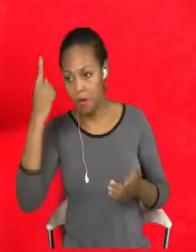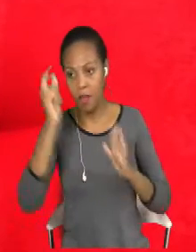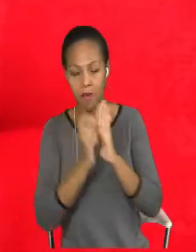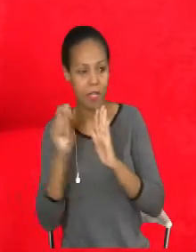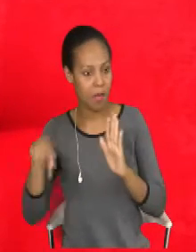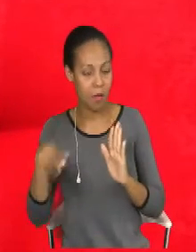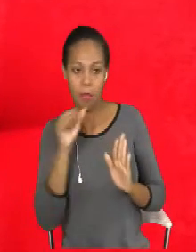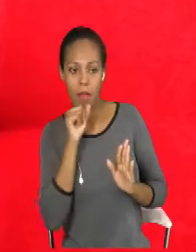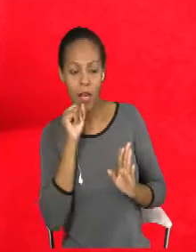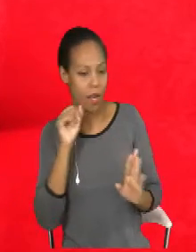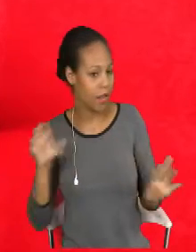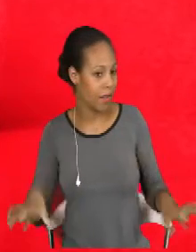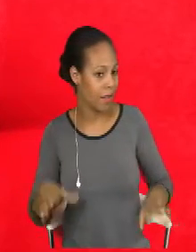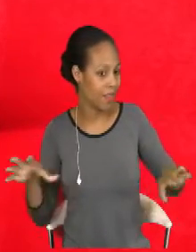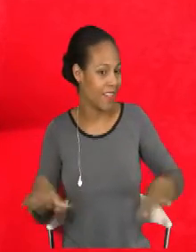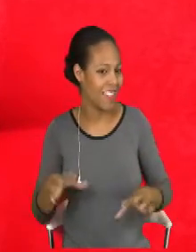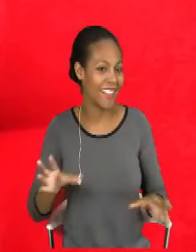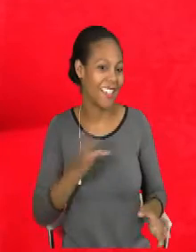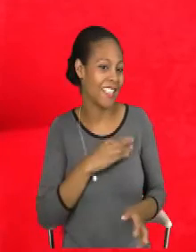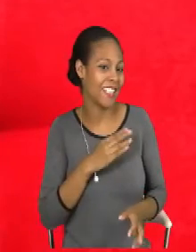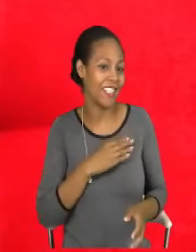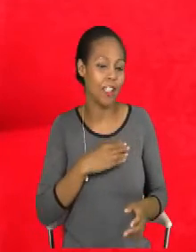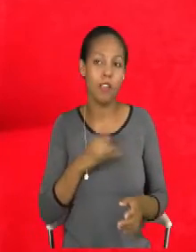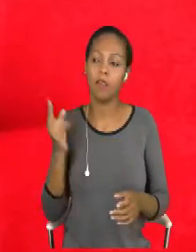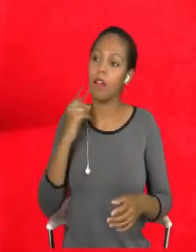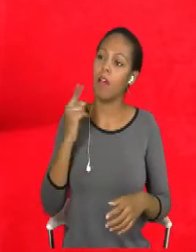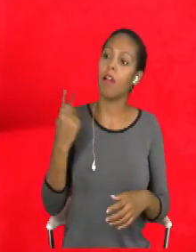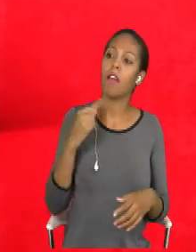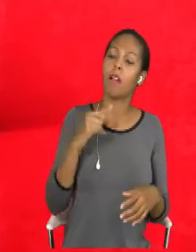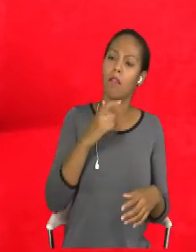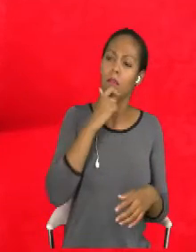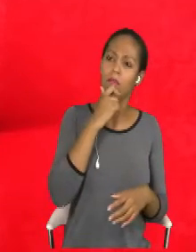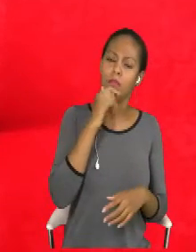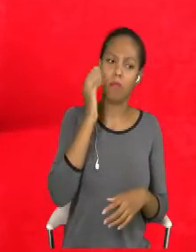que vayan con muchas esperanzas de que van a encontrar